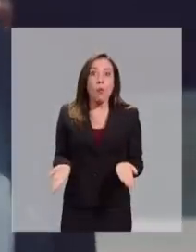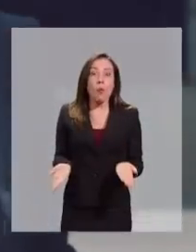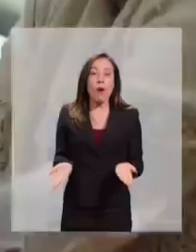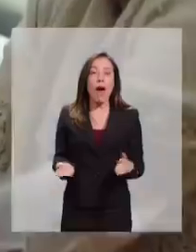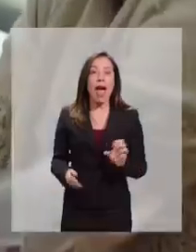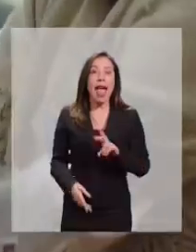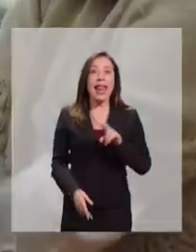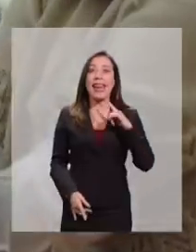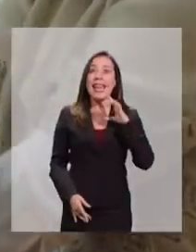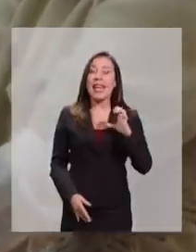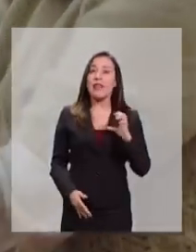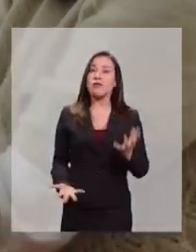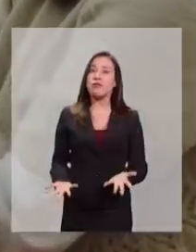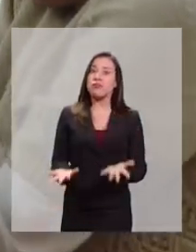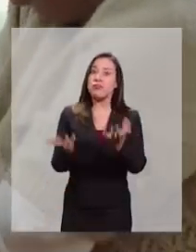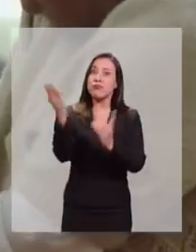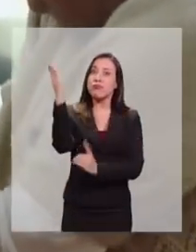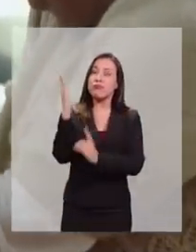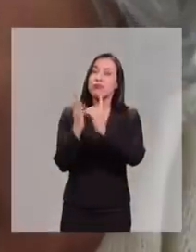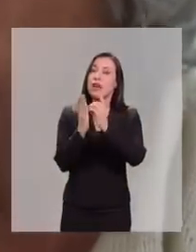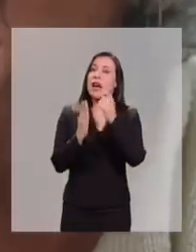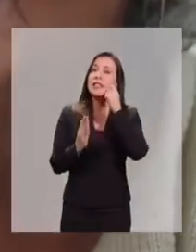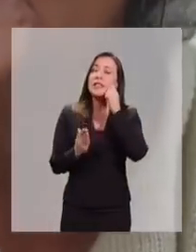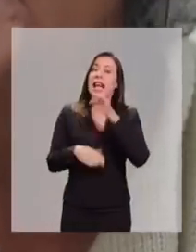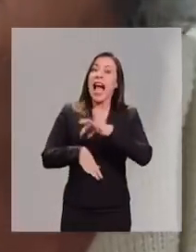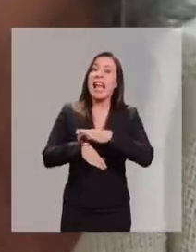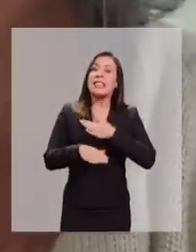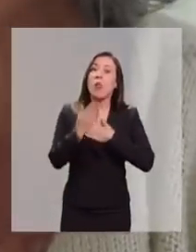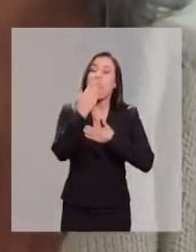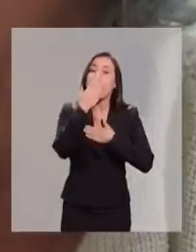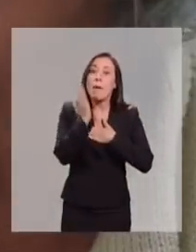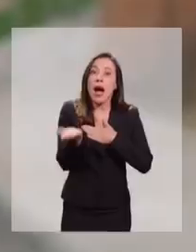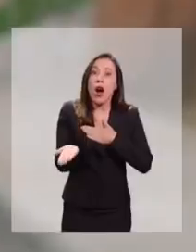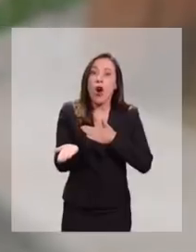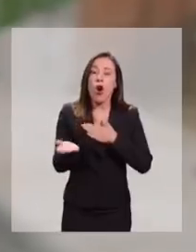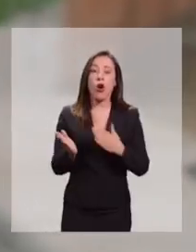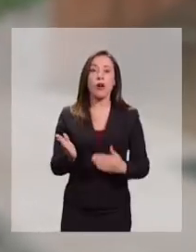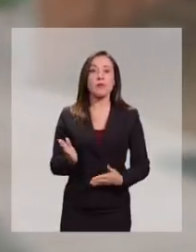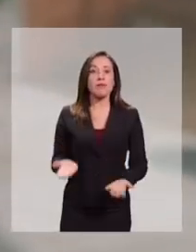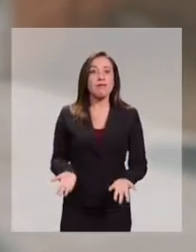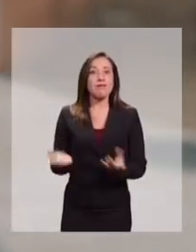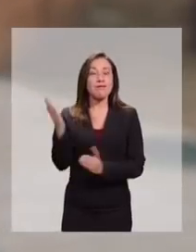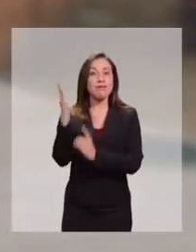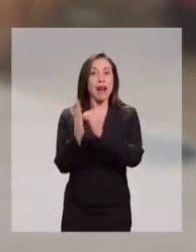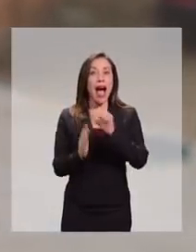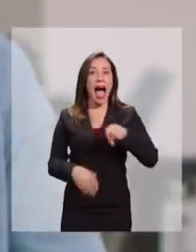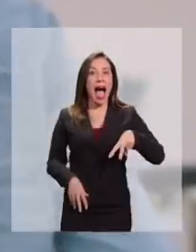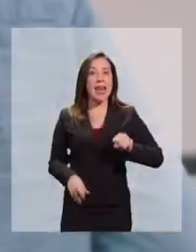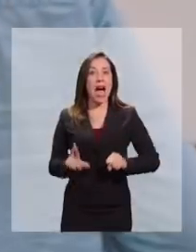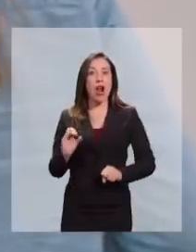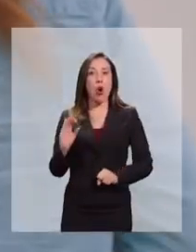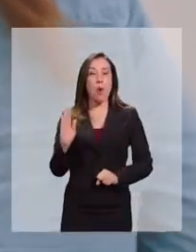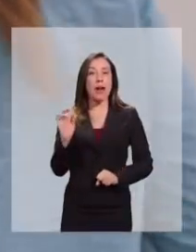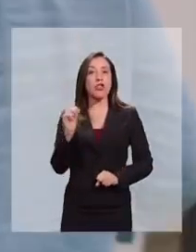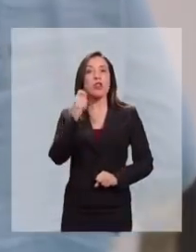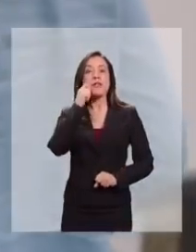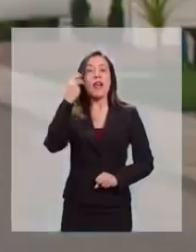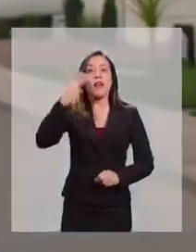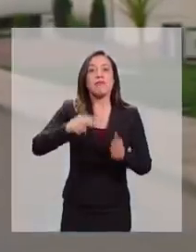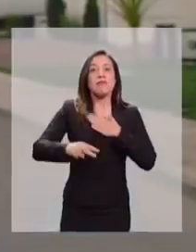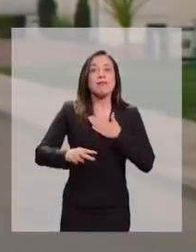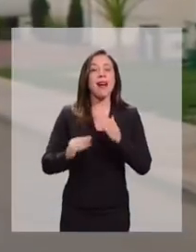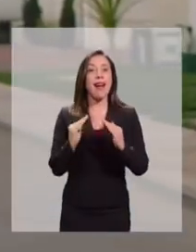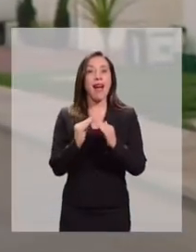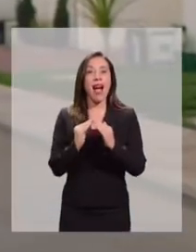trabajo. Y para Enrique, el crecimiento es tener una mejor salud. El crecimiento de Ana y Roberto es poder tener